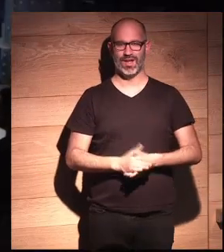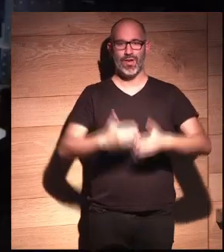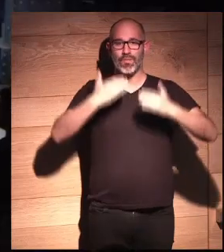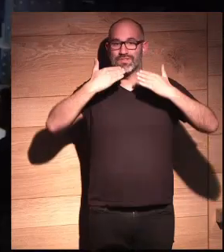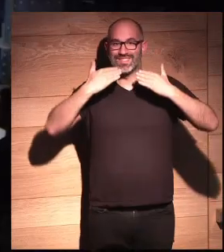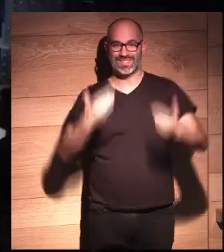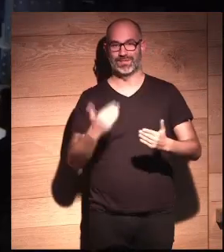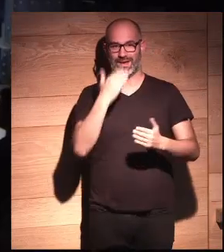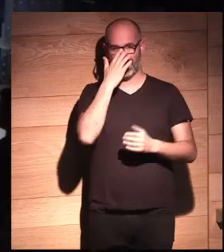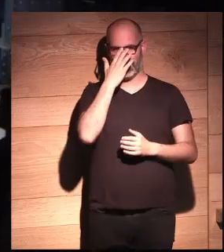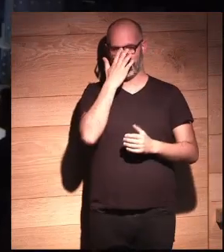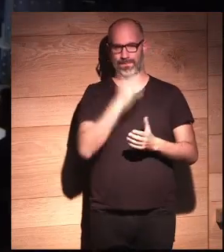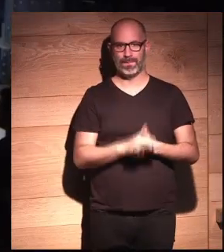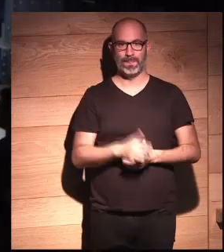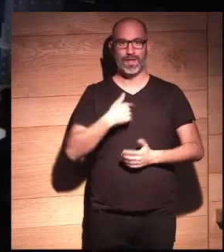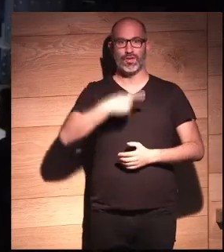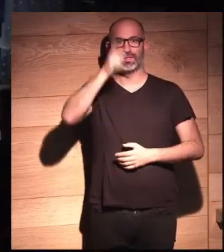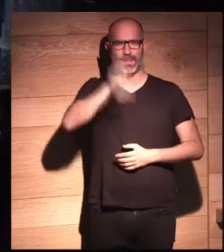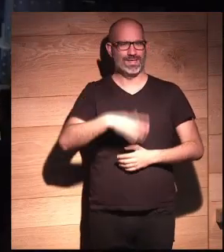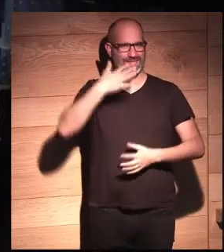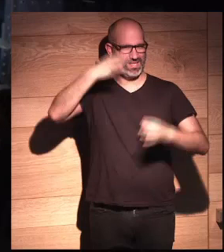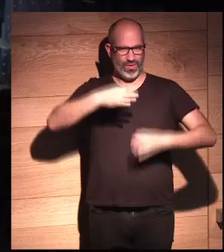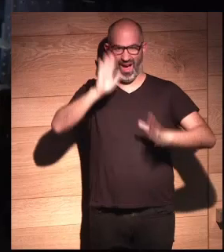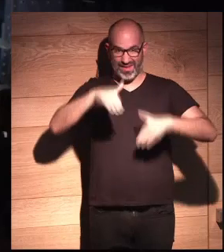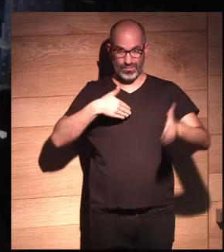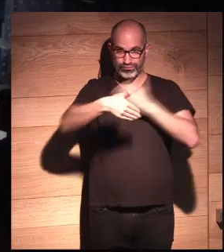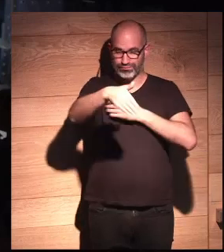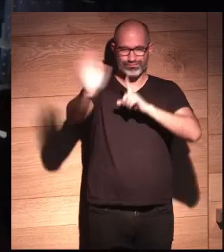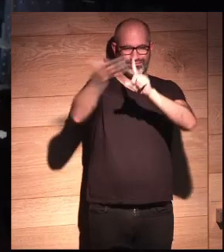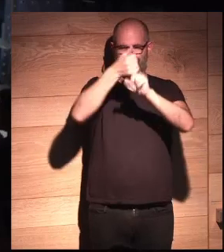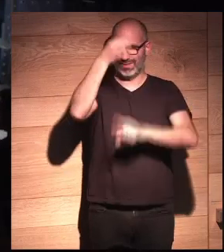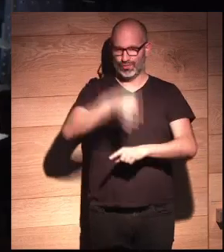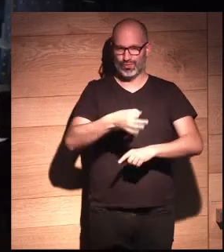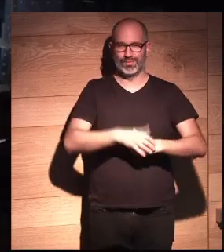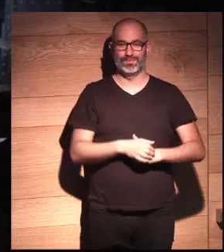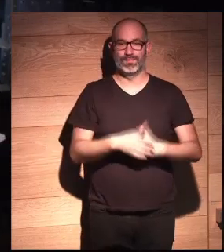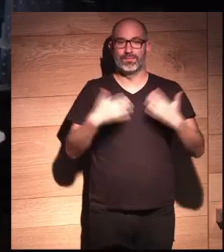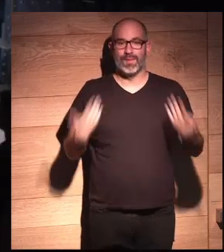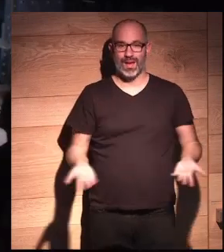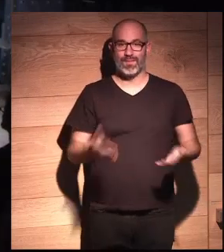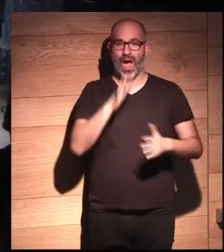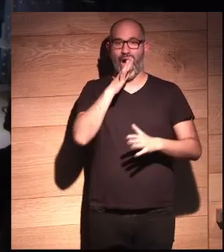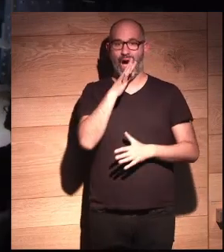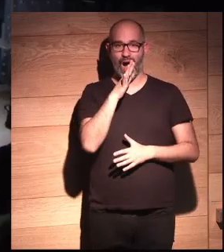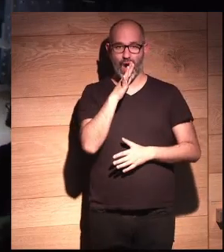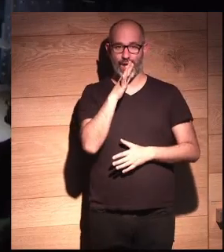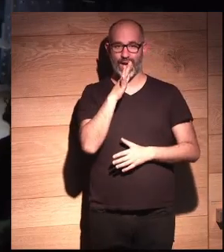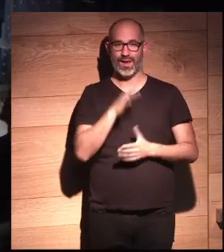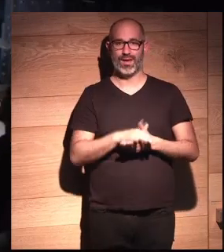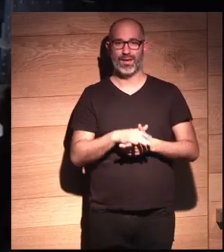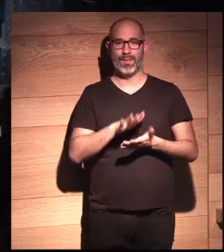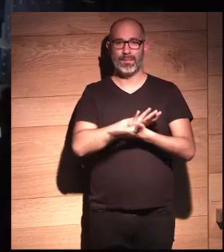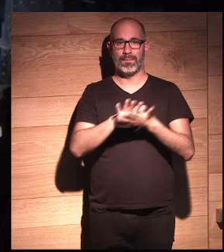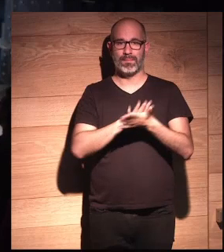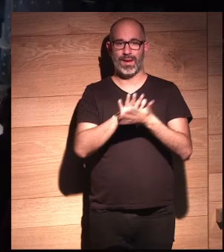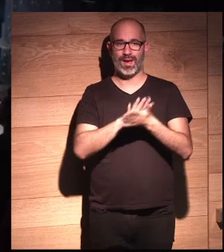Muchísimas gracias. Yo también estoy segura de que lo conseguiréis. Vale, a continuación va a